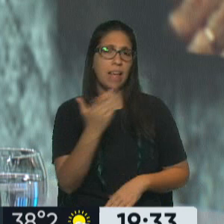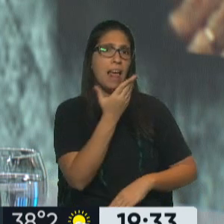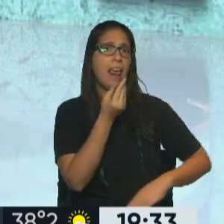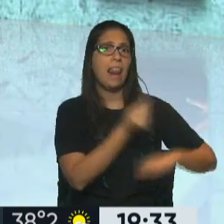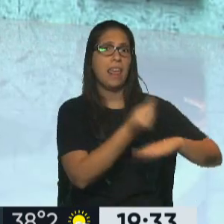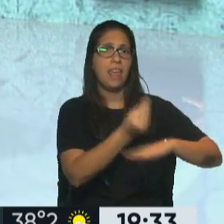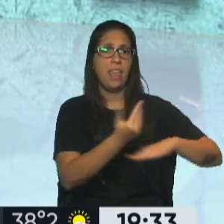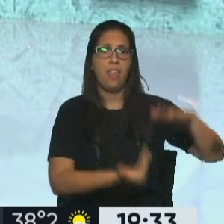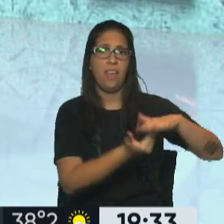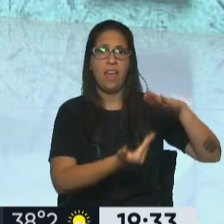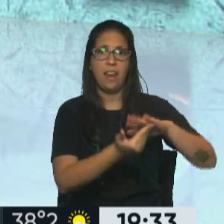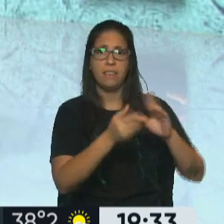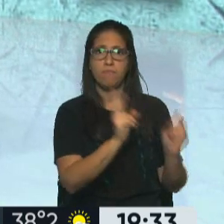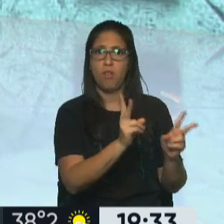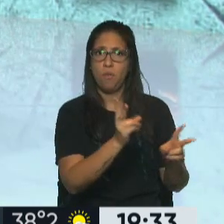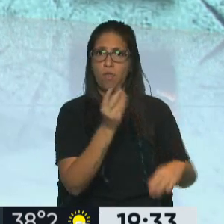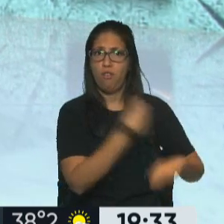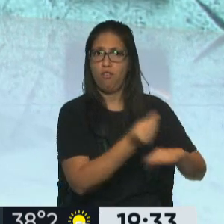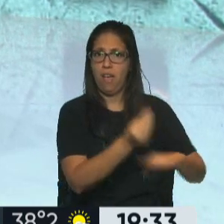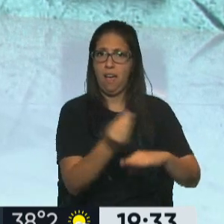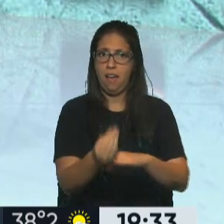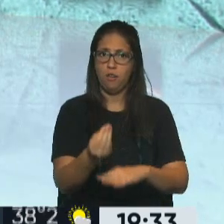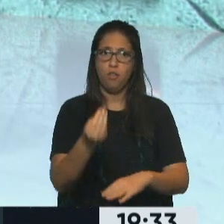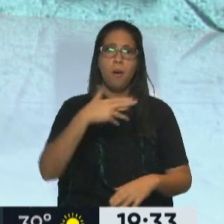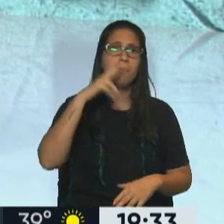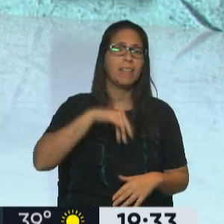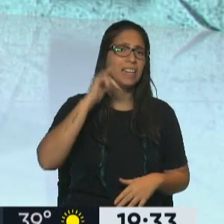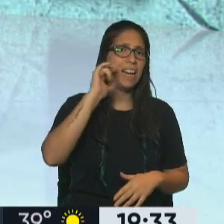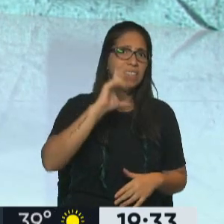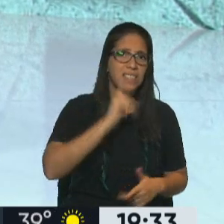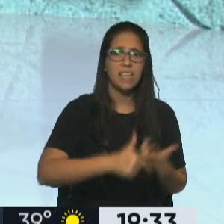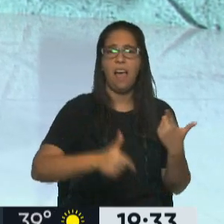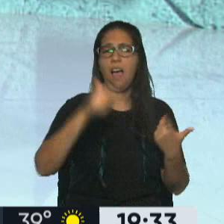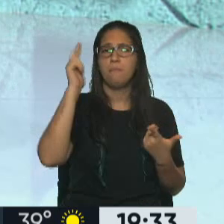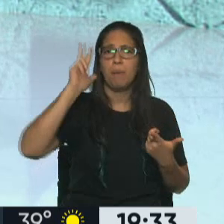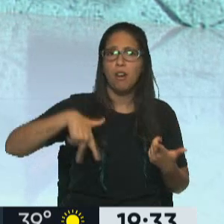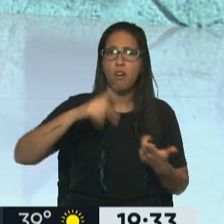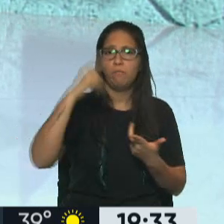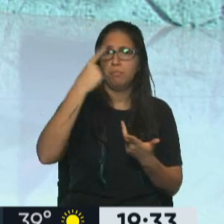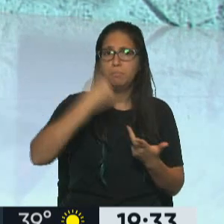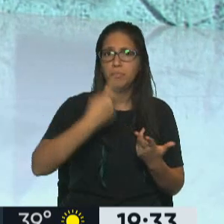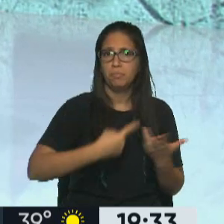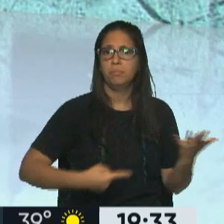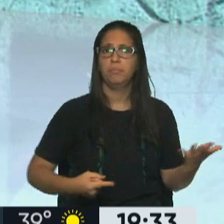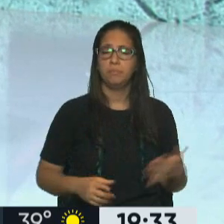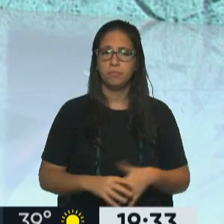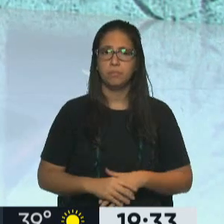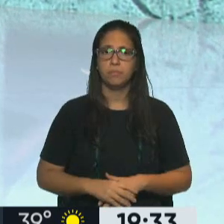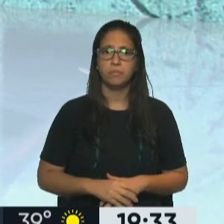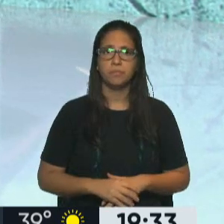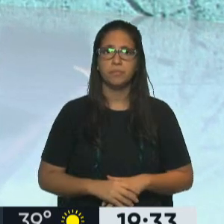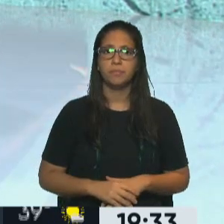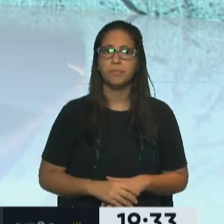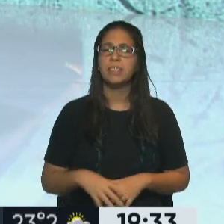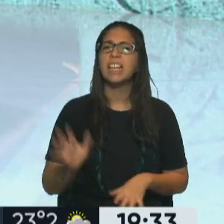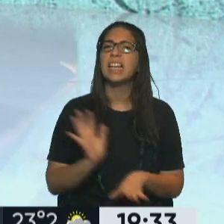perón desde ya rig en su momento Martín García frado exactamente por ahí Bariloche en Bariloche